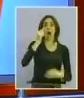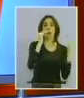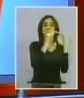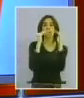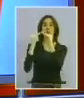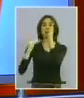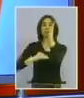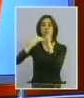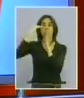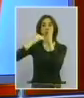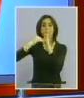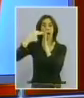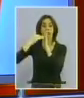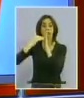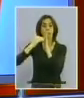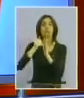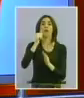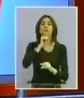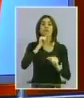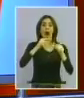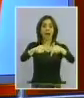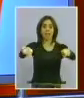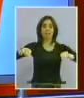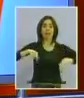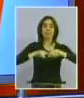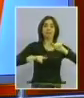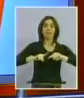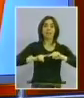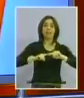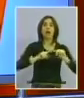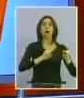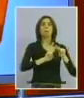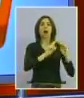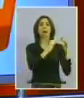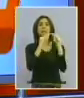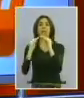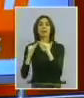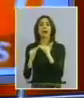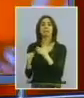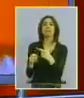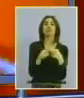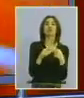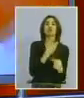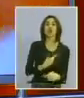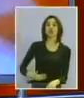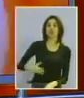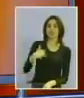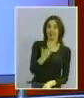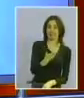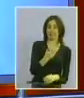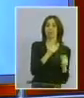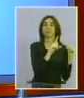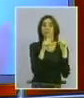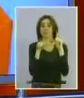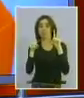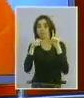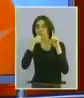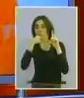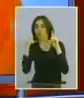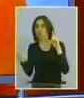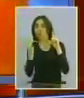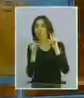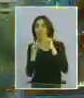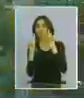departamentos y también la falta de sitios disponibles para levantar viviendas sociales. Andrés Vial nos cuenta de este tema.